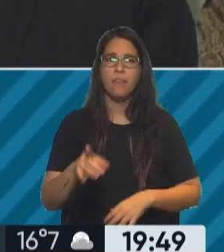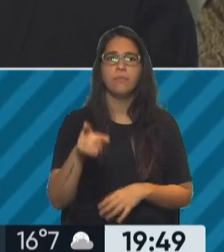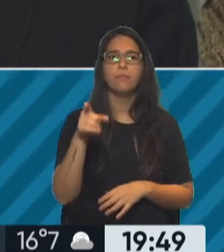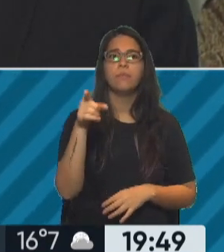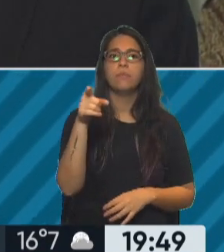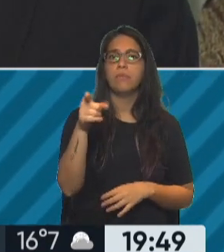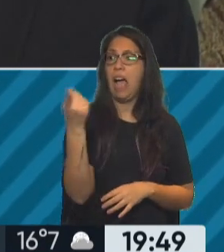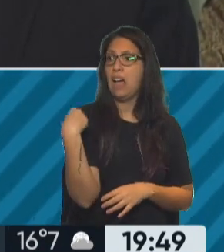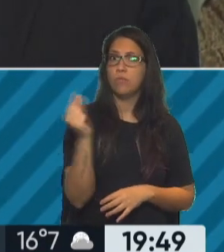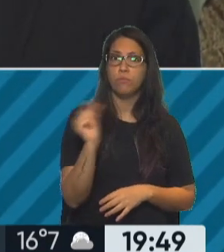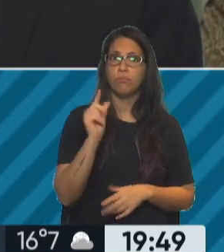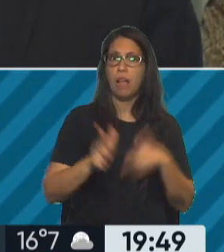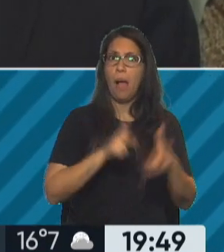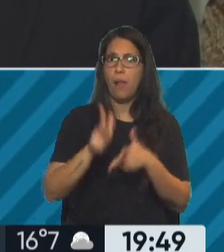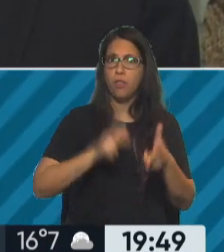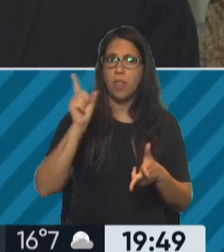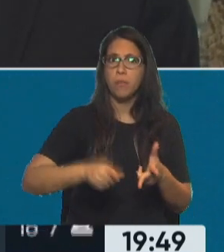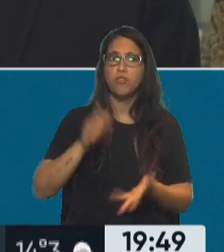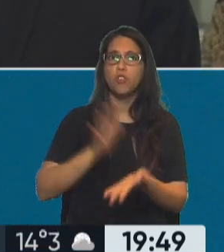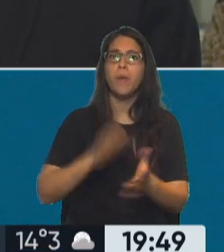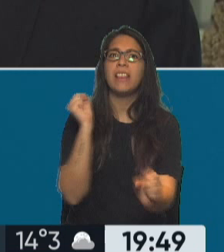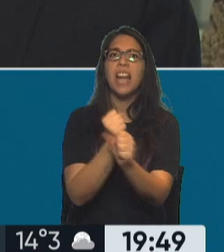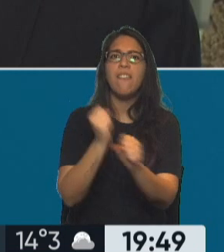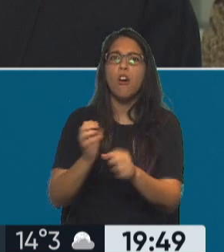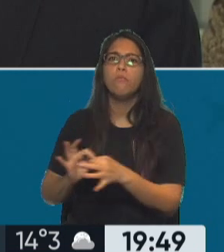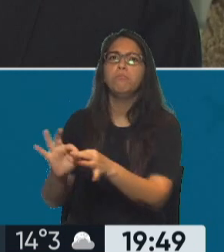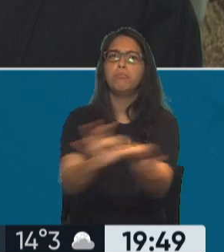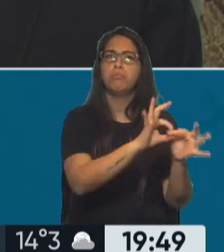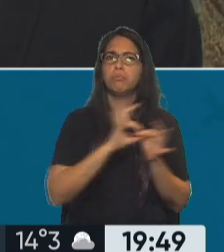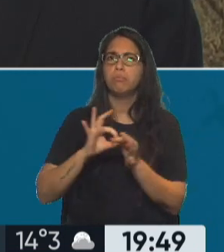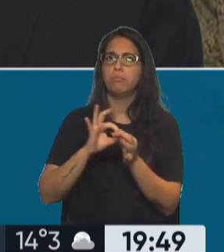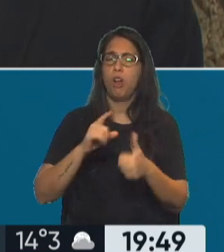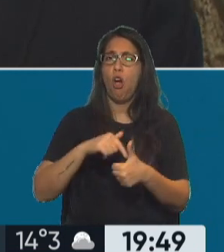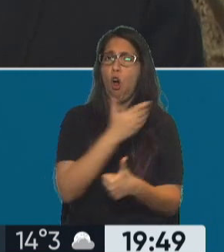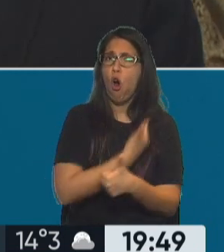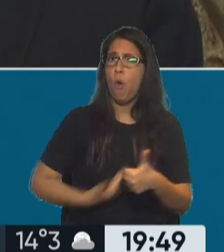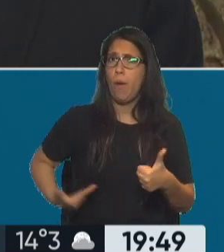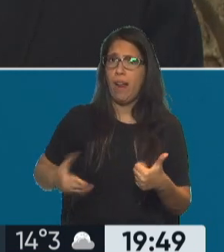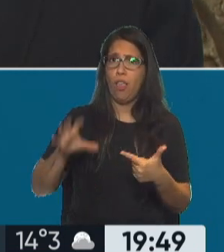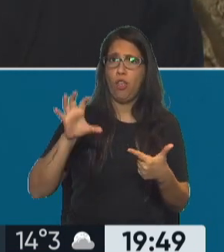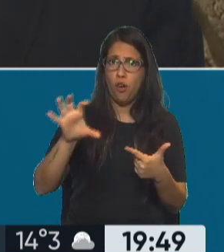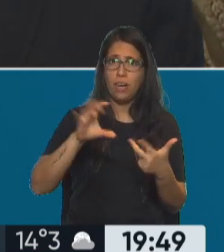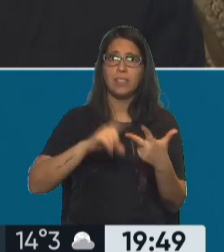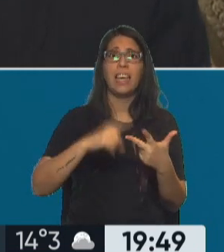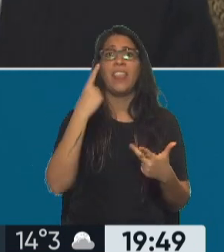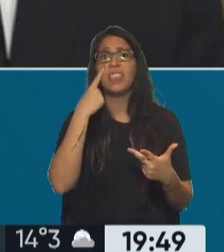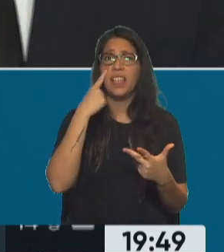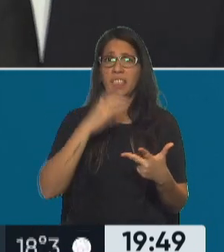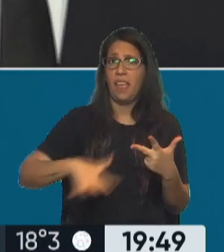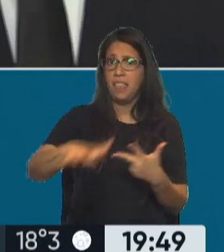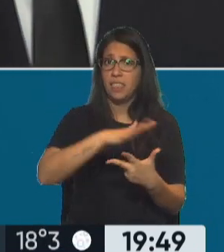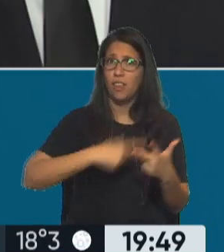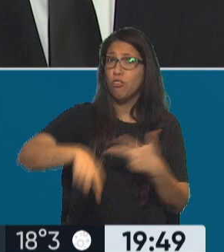en las últimas horas de la necesidad también del trabajo coordinado con los gobernadores y con los intendentes. Digo, ahí también hay algo